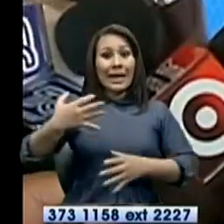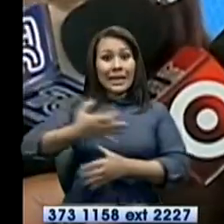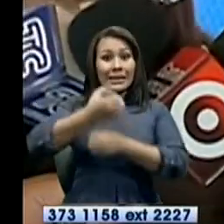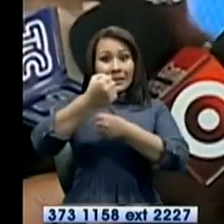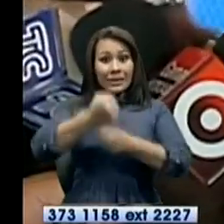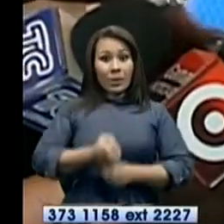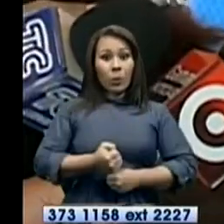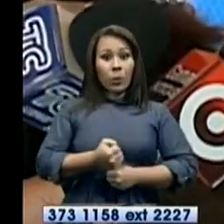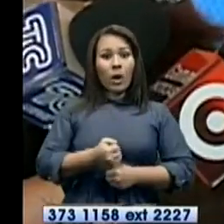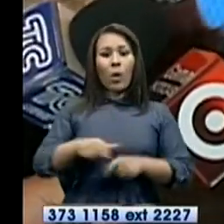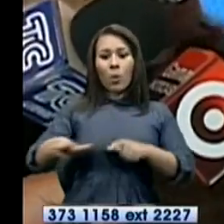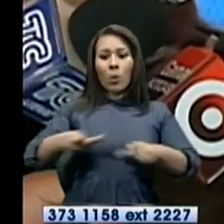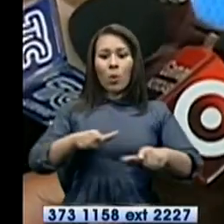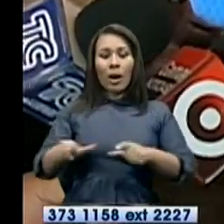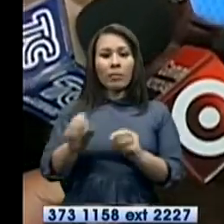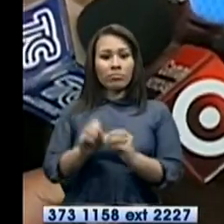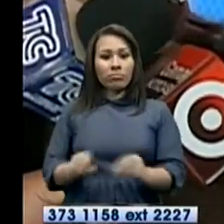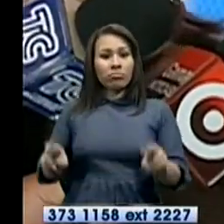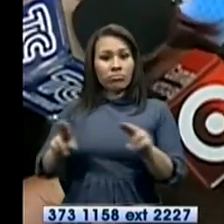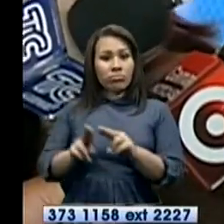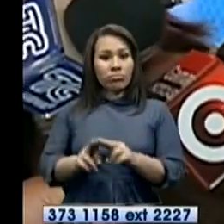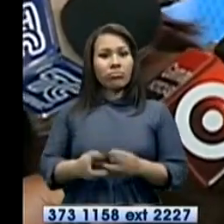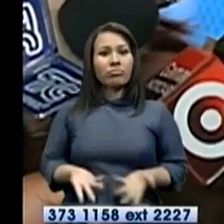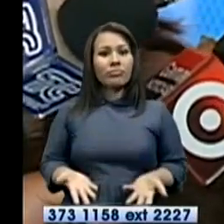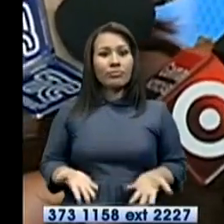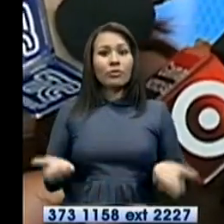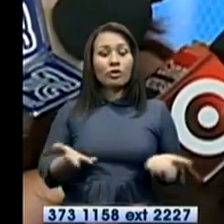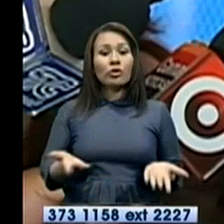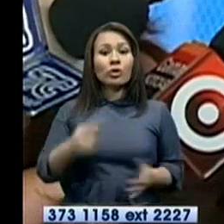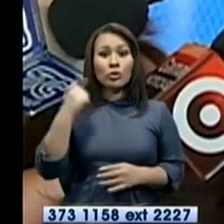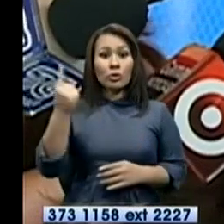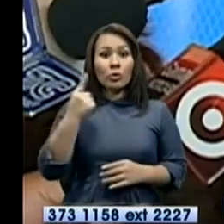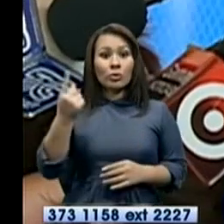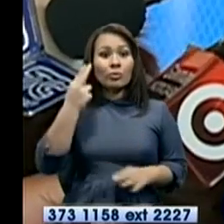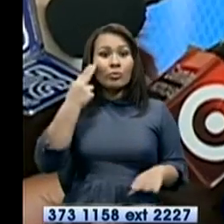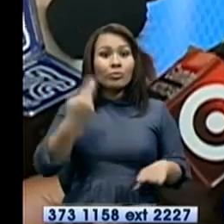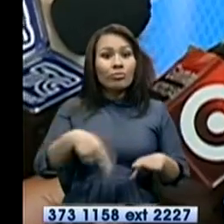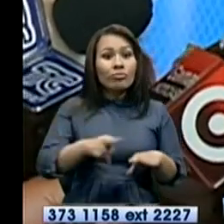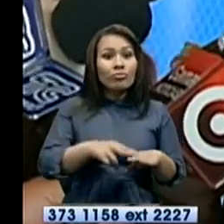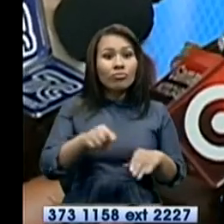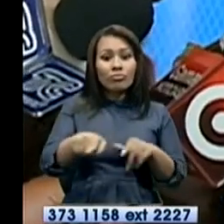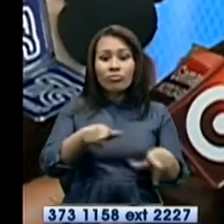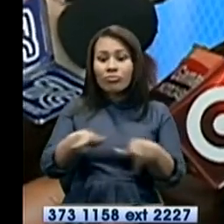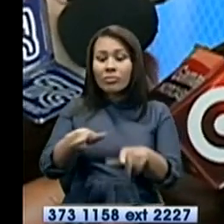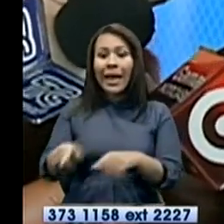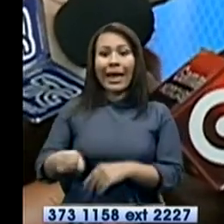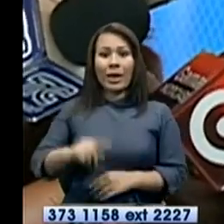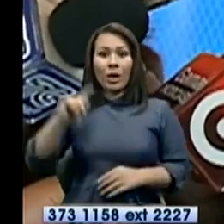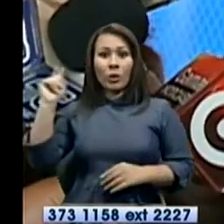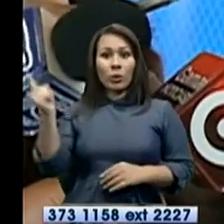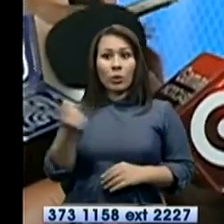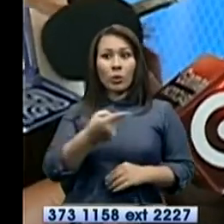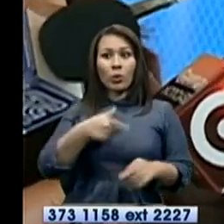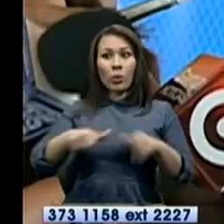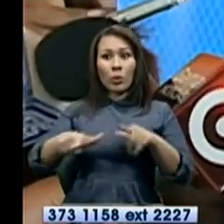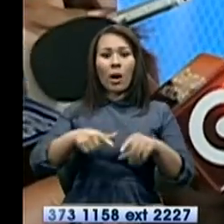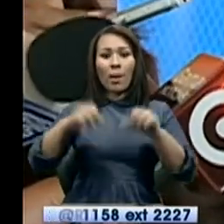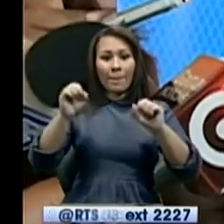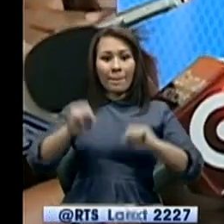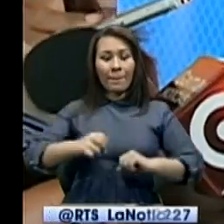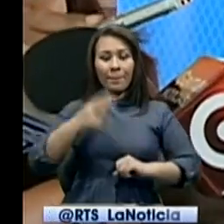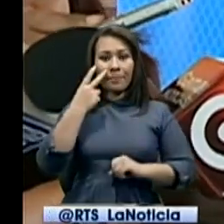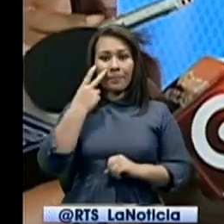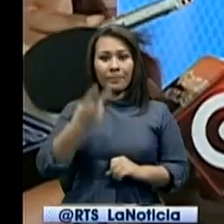Es un territorio de Naciones Unidas donde solo Naciones Unidas va a tener el control a nivel de seguridad. Es decir, no va a poder haber ninguna